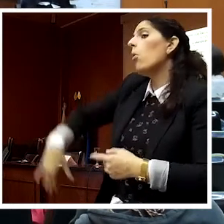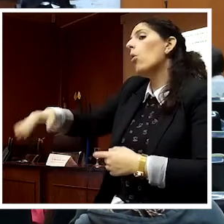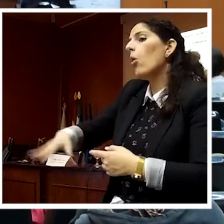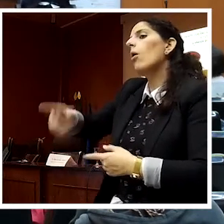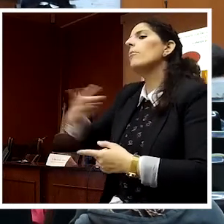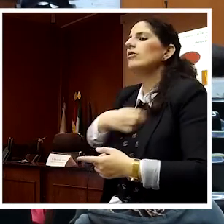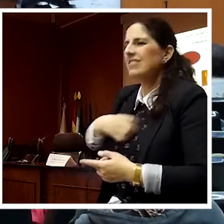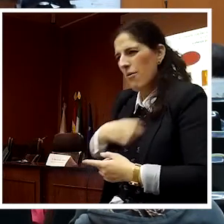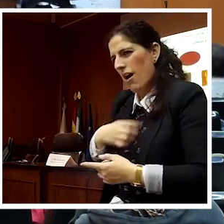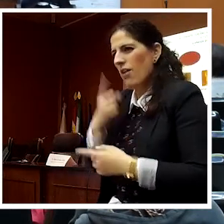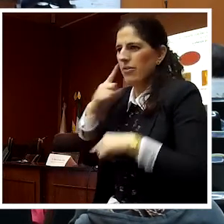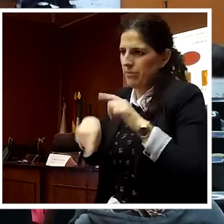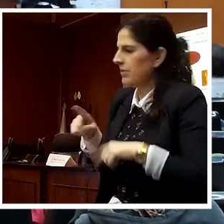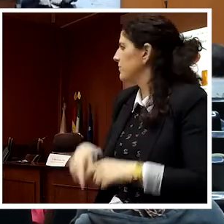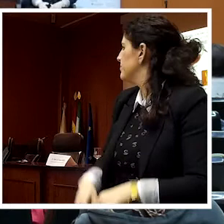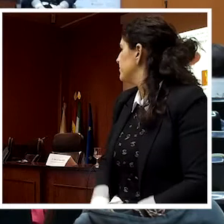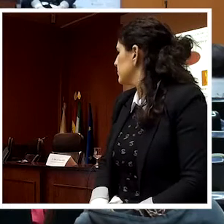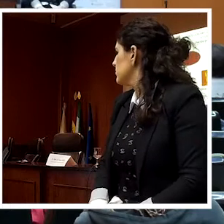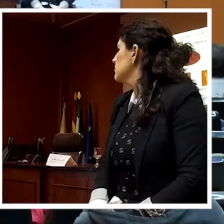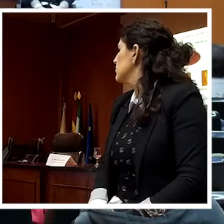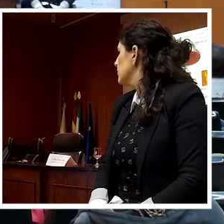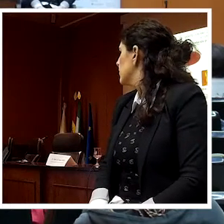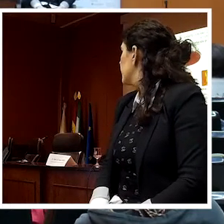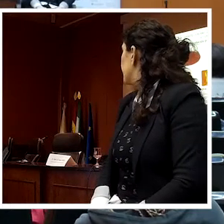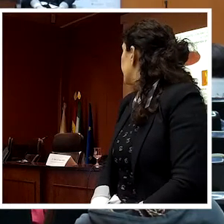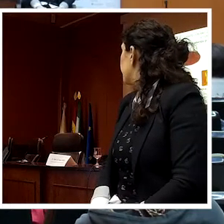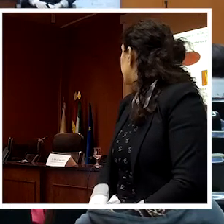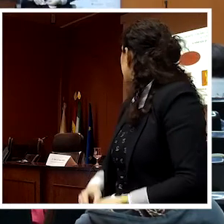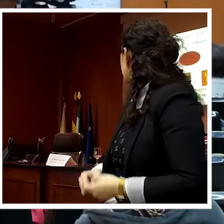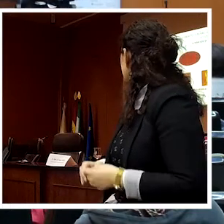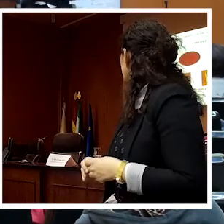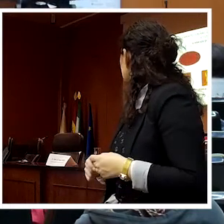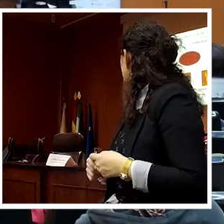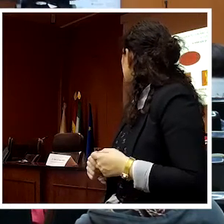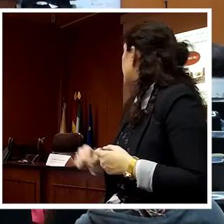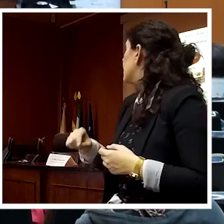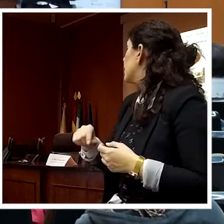poquito, pero nunca lo va a poner así. ¿Sí? O no puede, se le cae. ¿Bien?